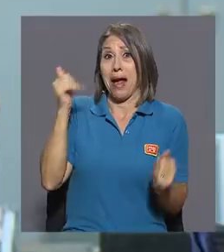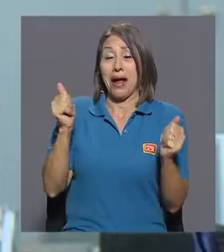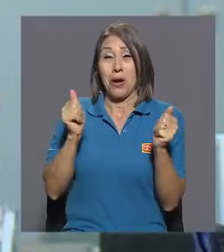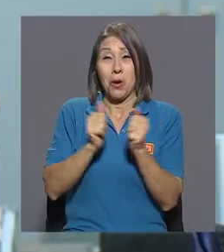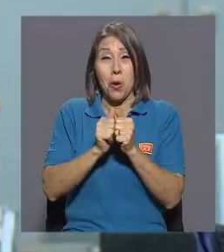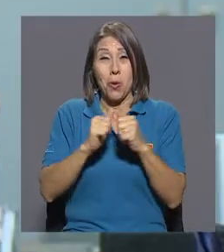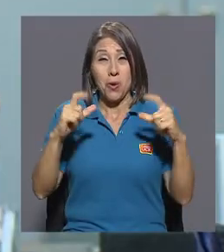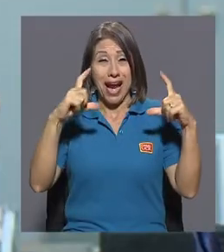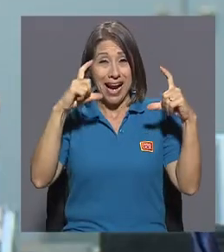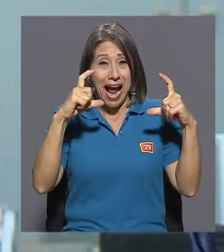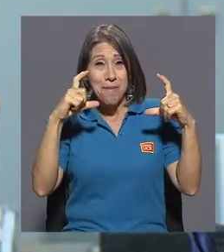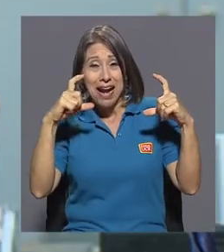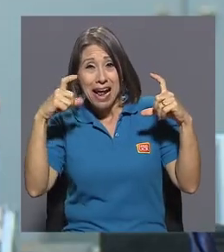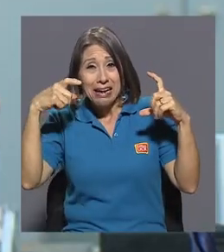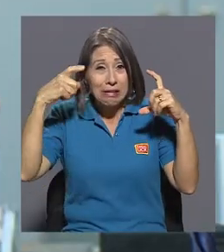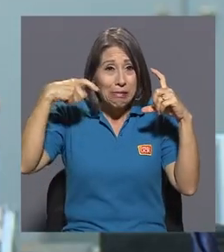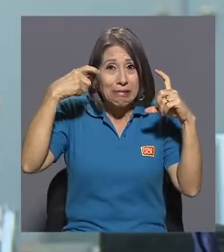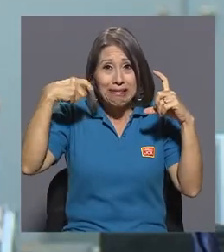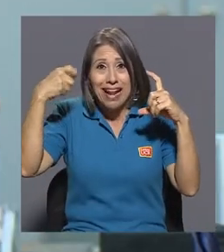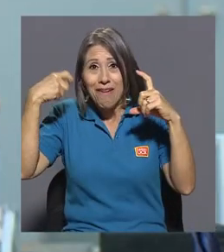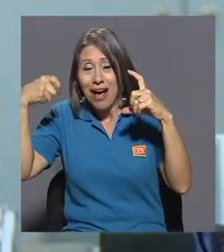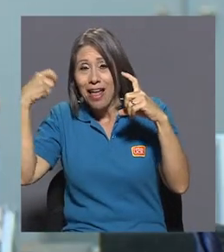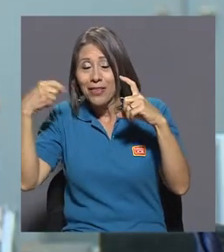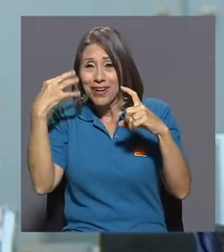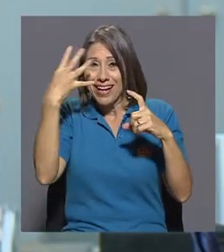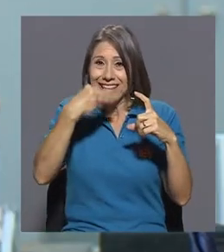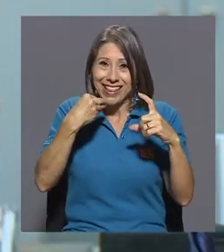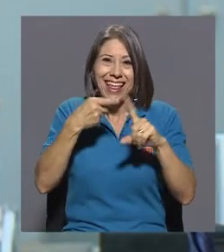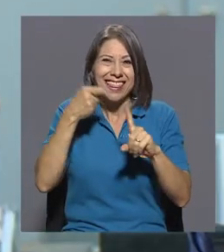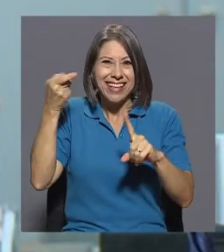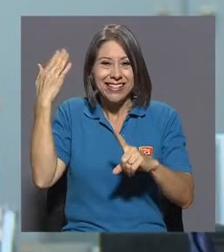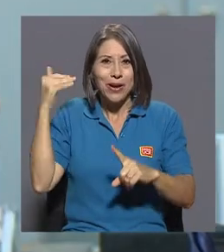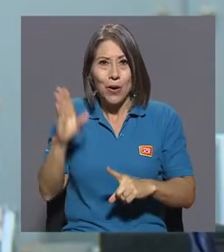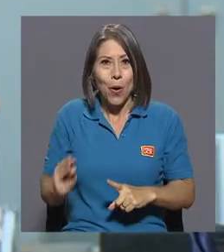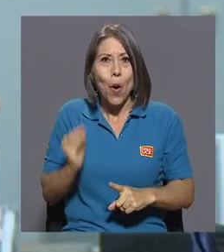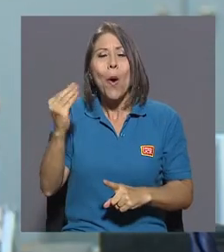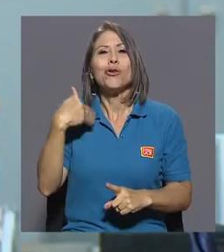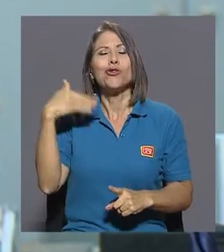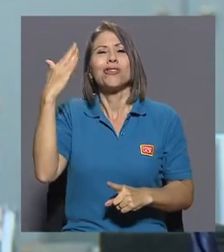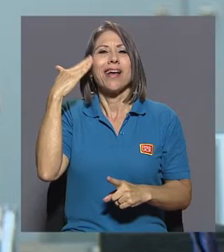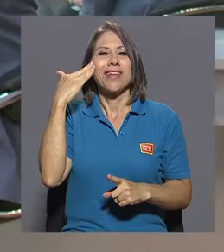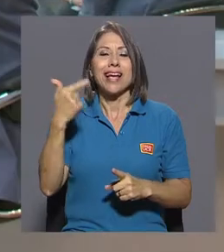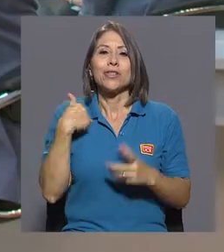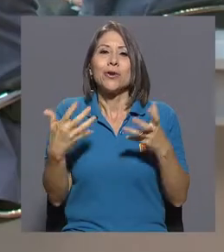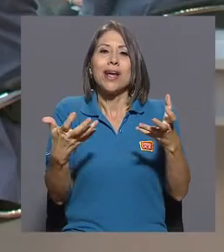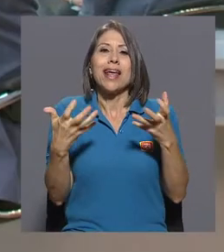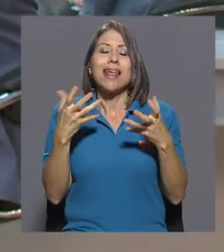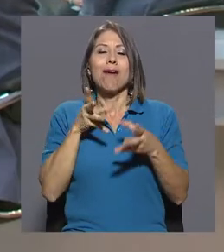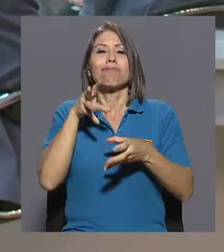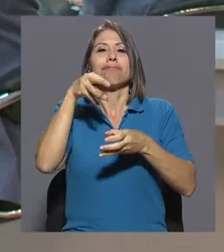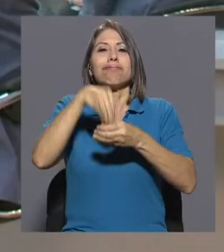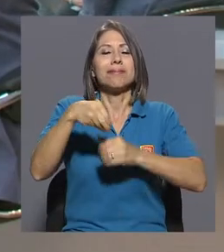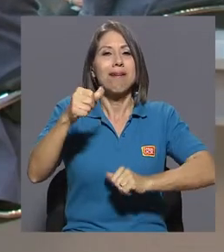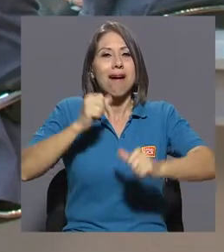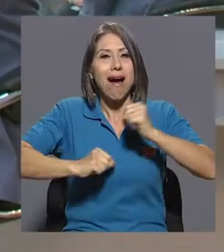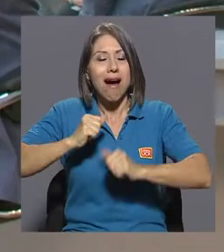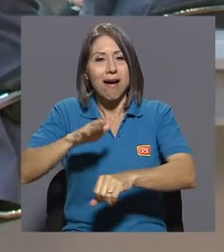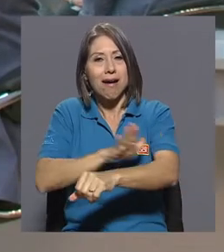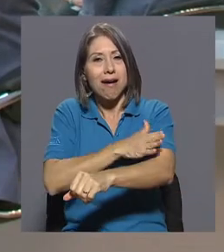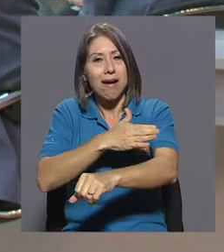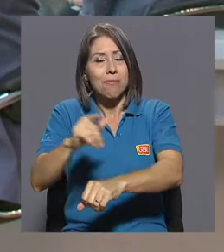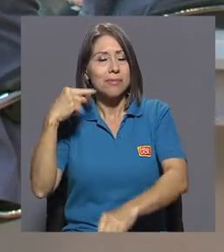linda. Y sí, fue una experiencia muy linda. Desde joven yo sabía que quería estar en el mundo del arte y la música, que siempre me ha